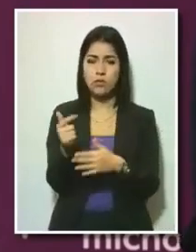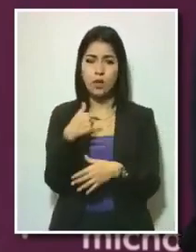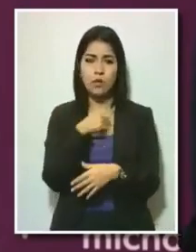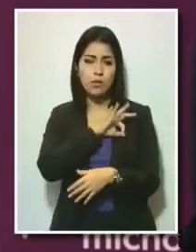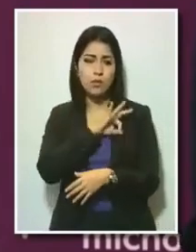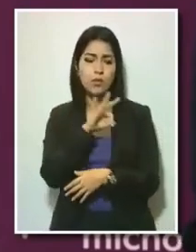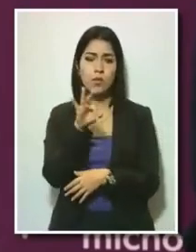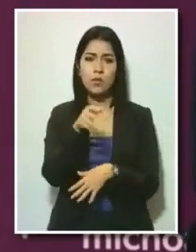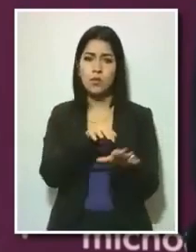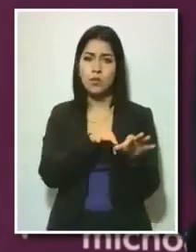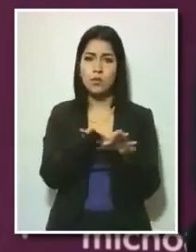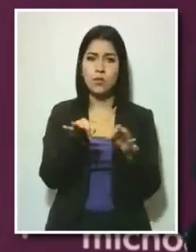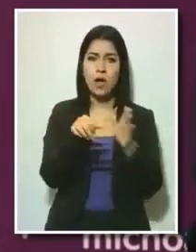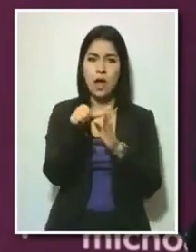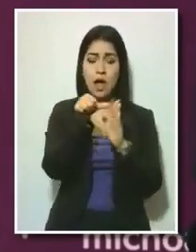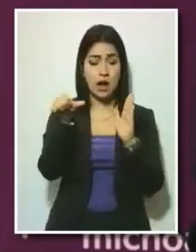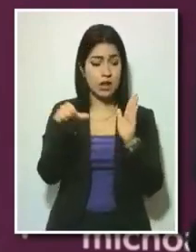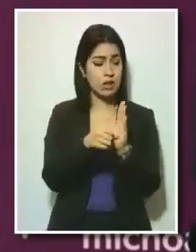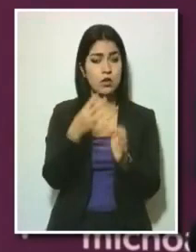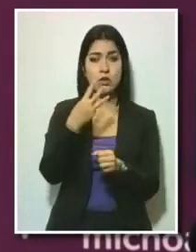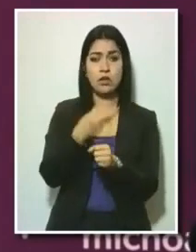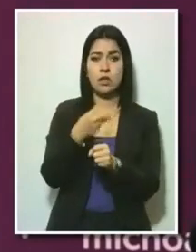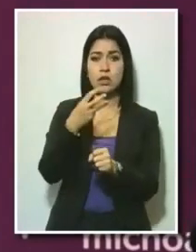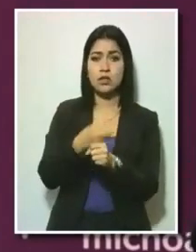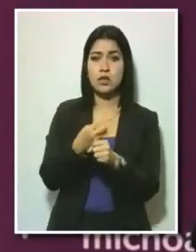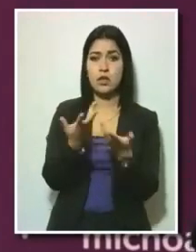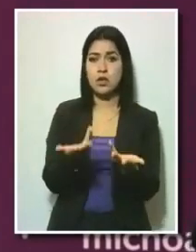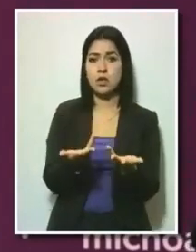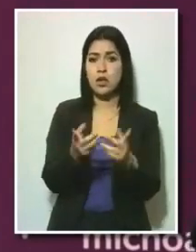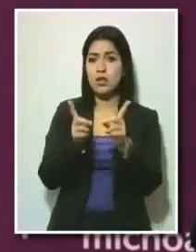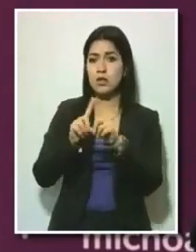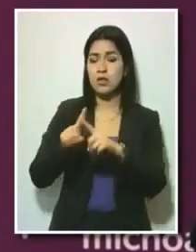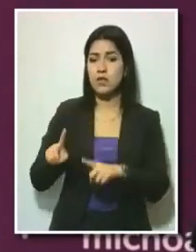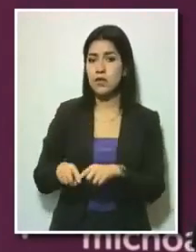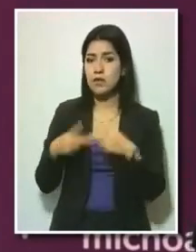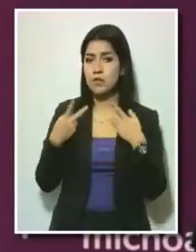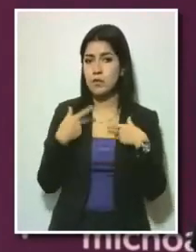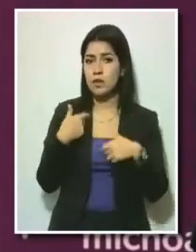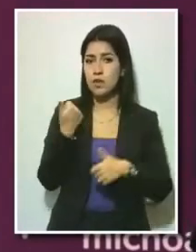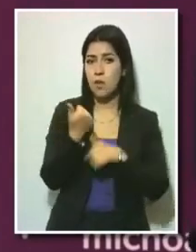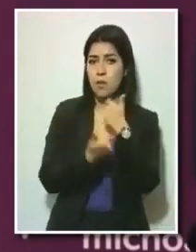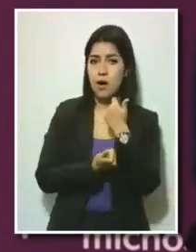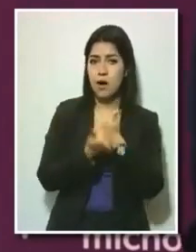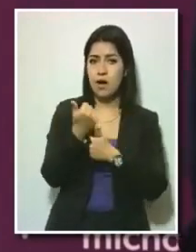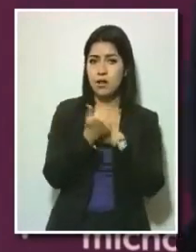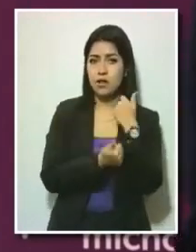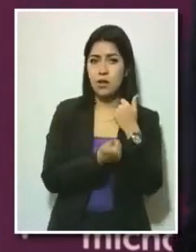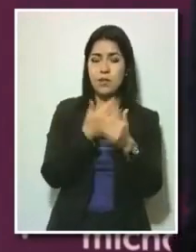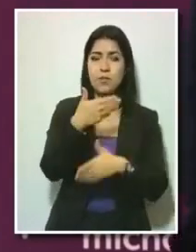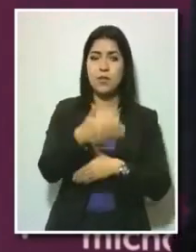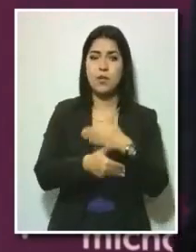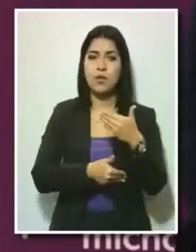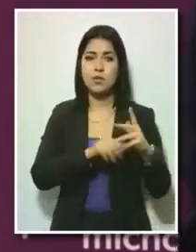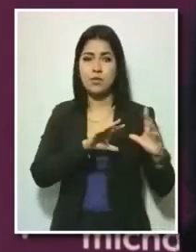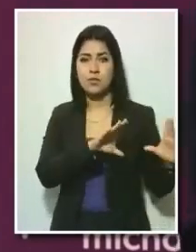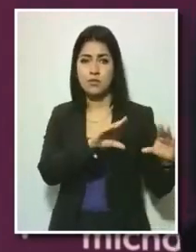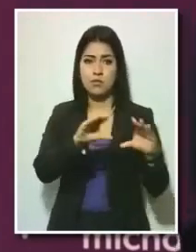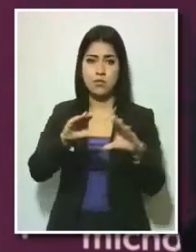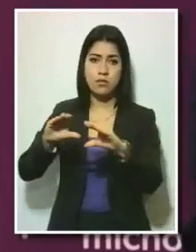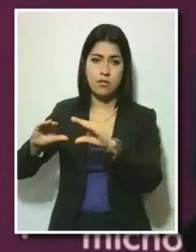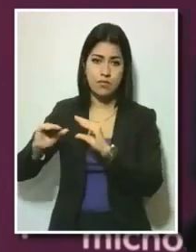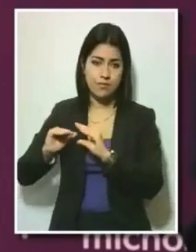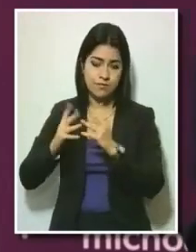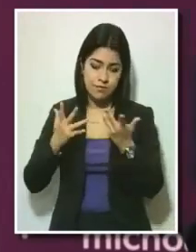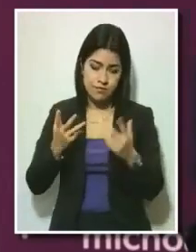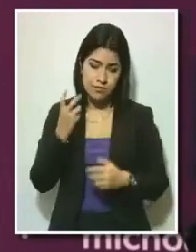cumplimiento del artículo 3 respecto a todos los actores involucrados en el proceso de enseñanza-aprendizaje. Y en